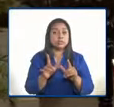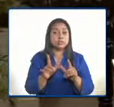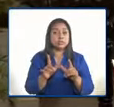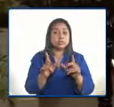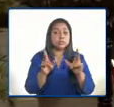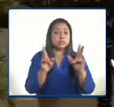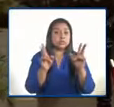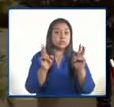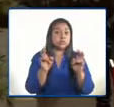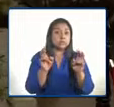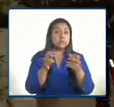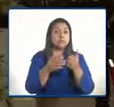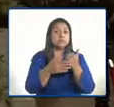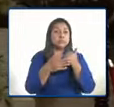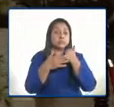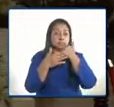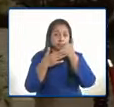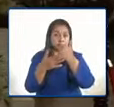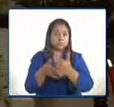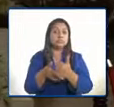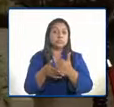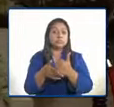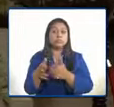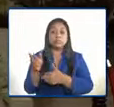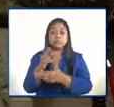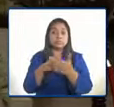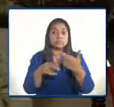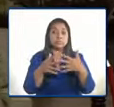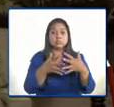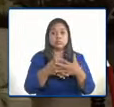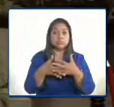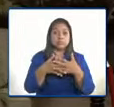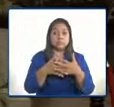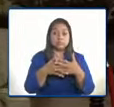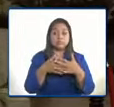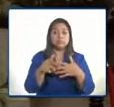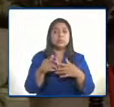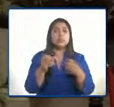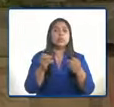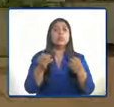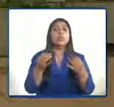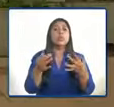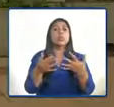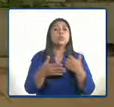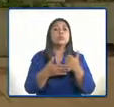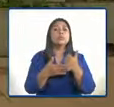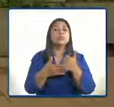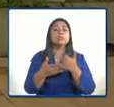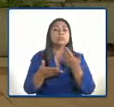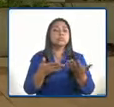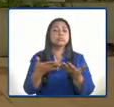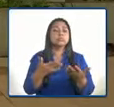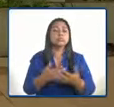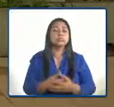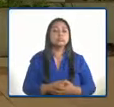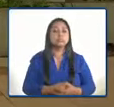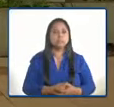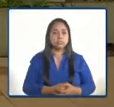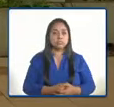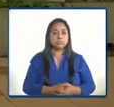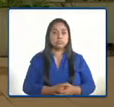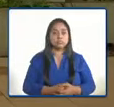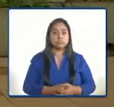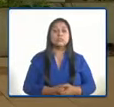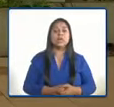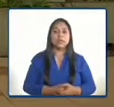para poder ayudar a los retornados, hasta la fecha, ¿cuántos han atendido? Bueno, lo primero es que las cifras son las nuestras, las